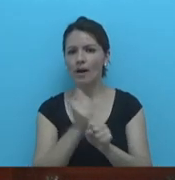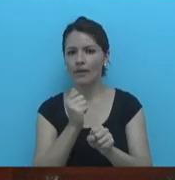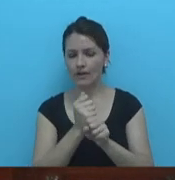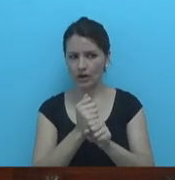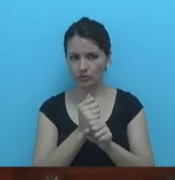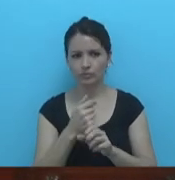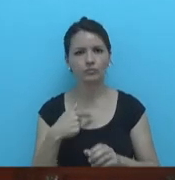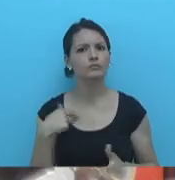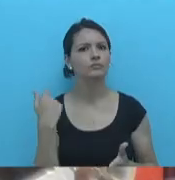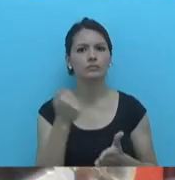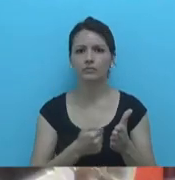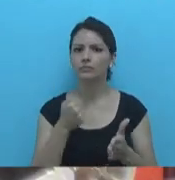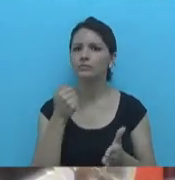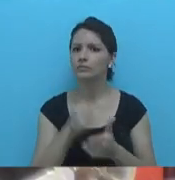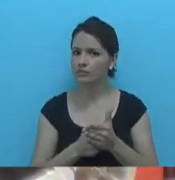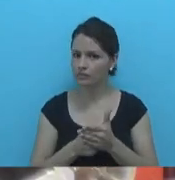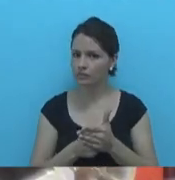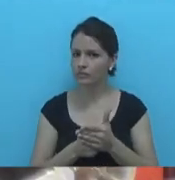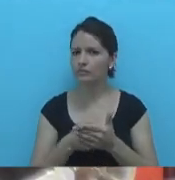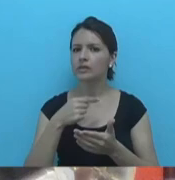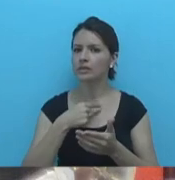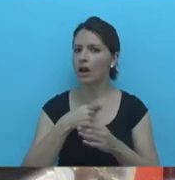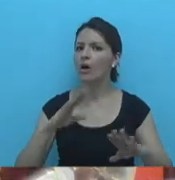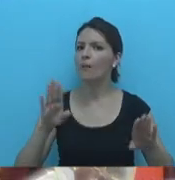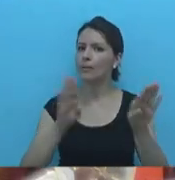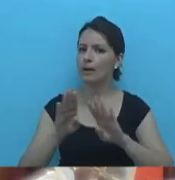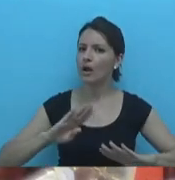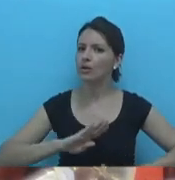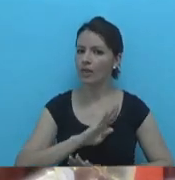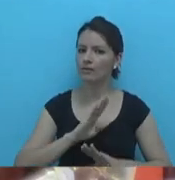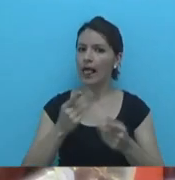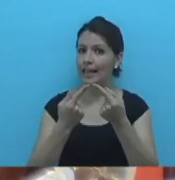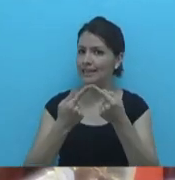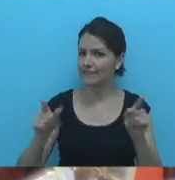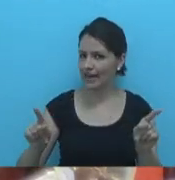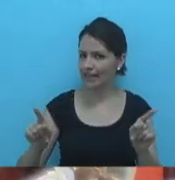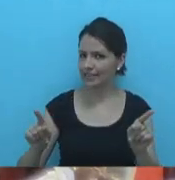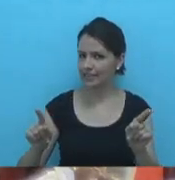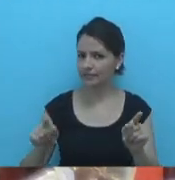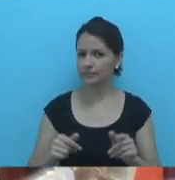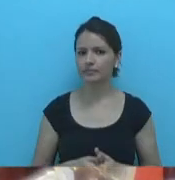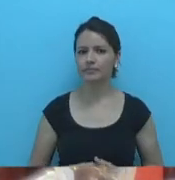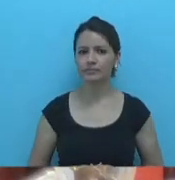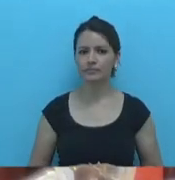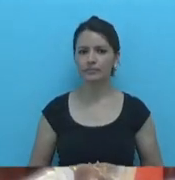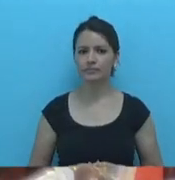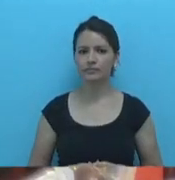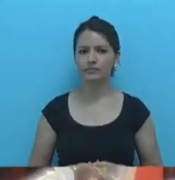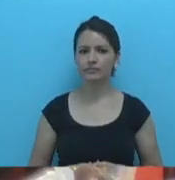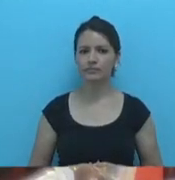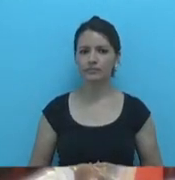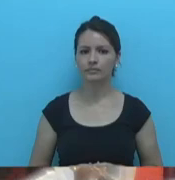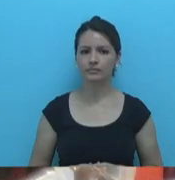artículo primero leído por el secretario, que es realizar una jornada de debate. O sea, una cosa es lo que tengamos como carátula, pero después la resolución es